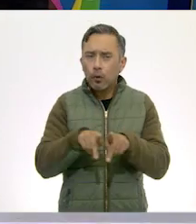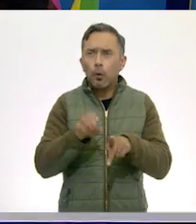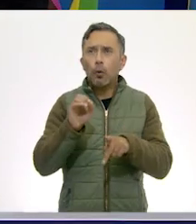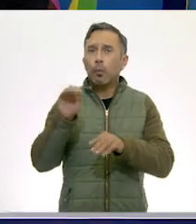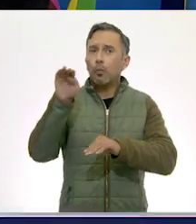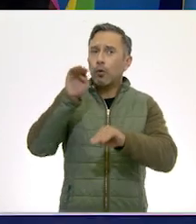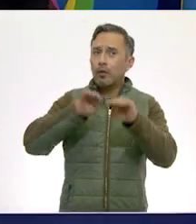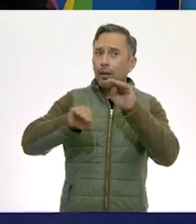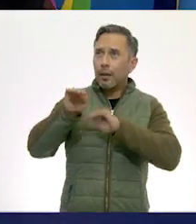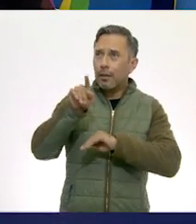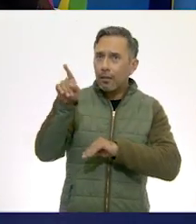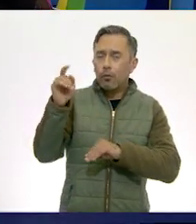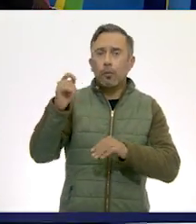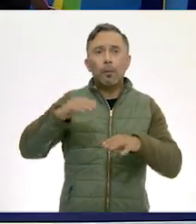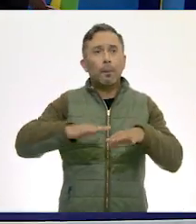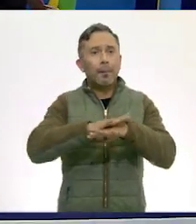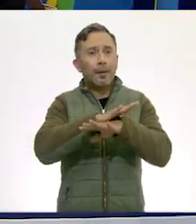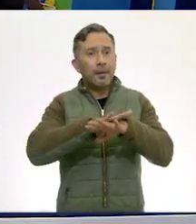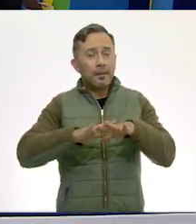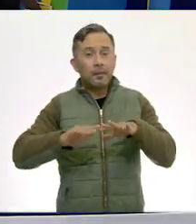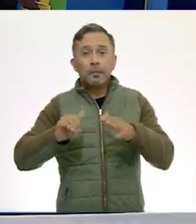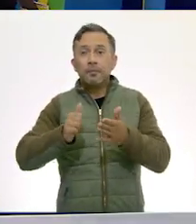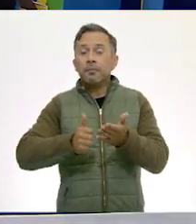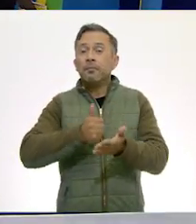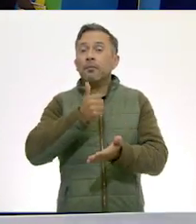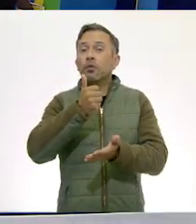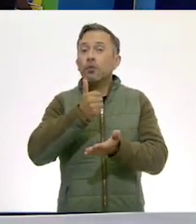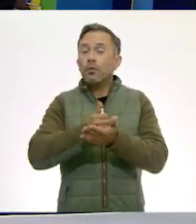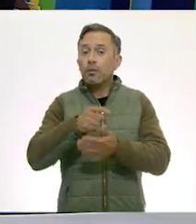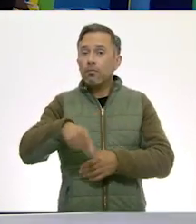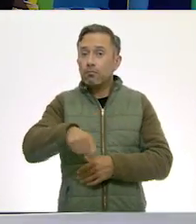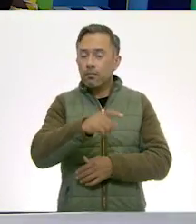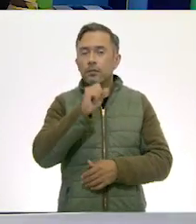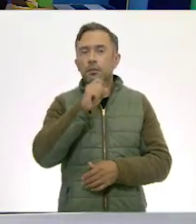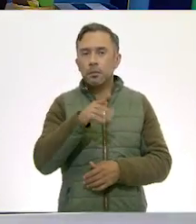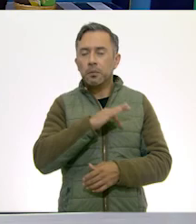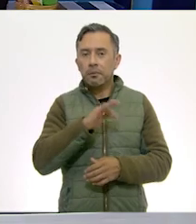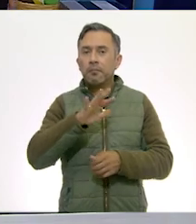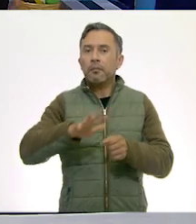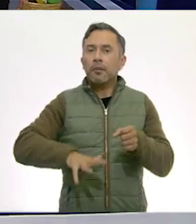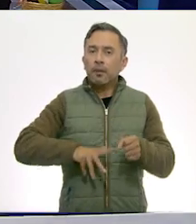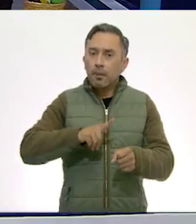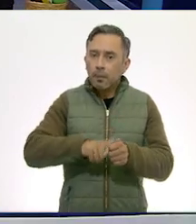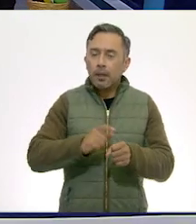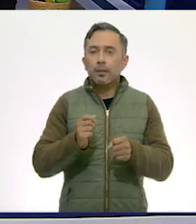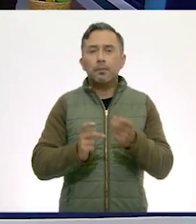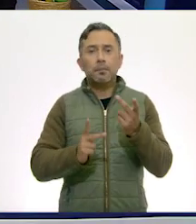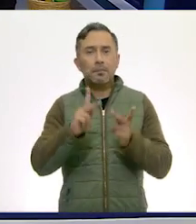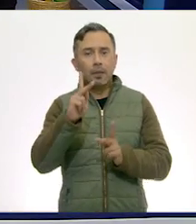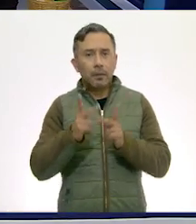y en la playa, en la ciudad incluso, en los animales, en las plantas